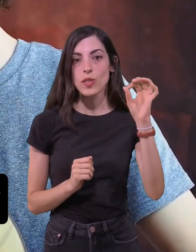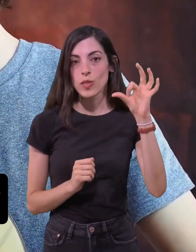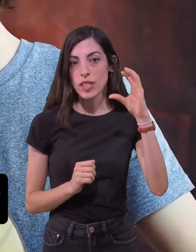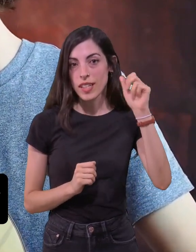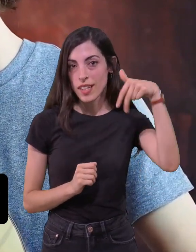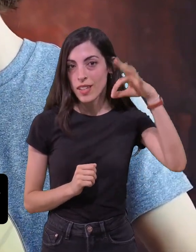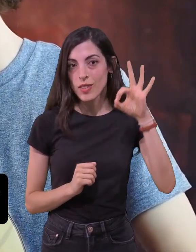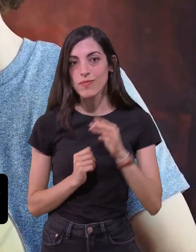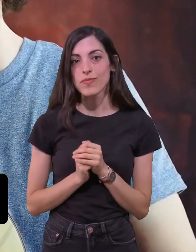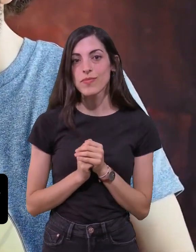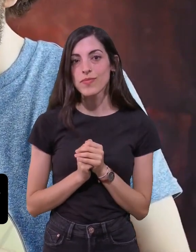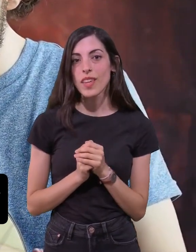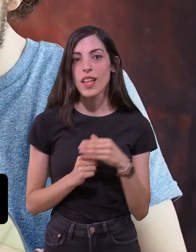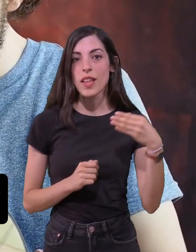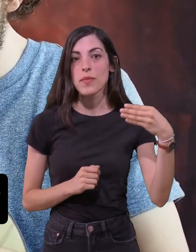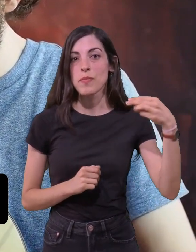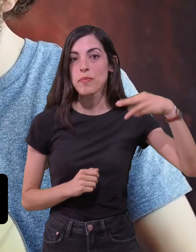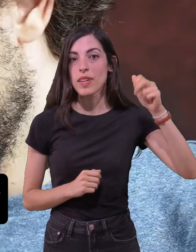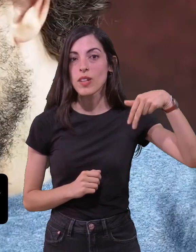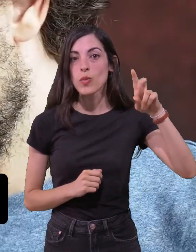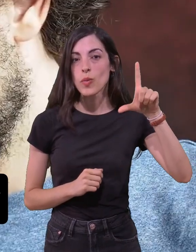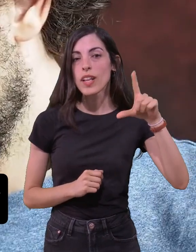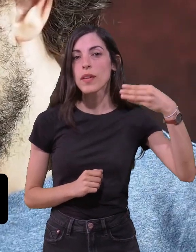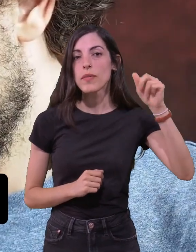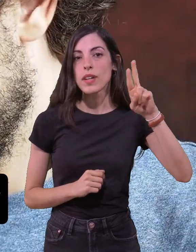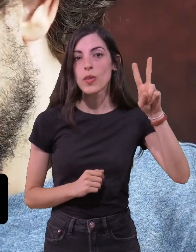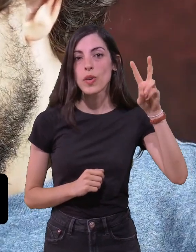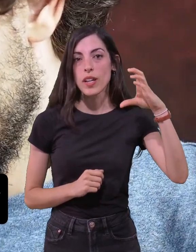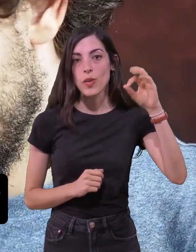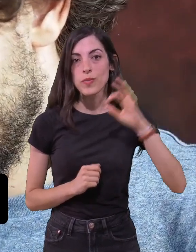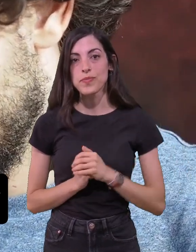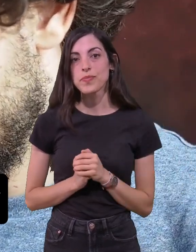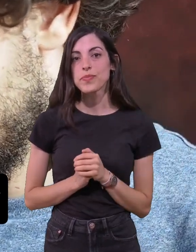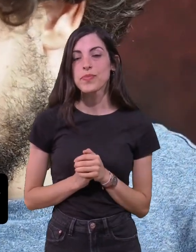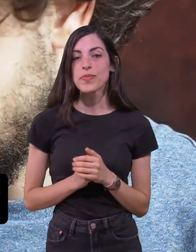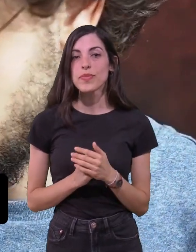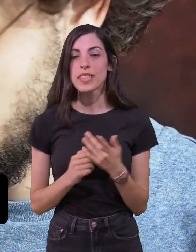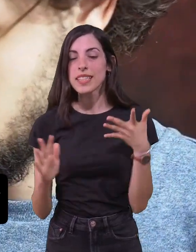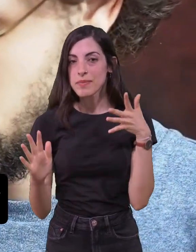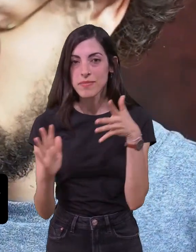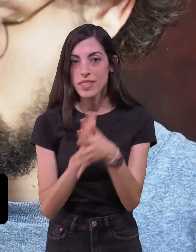barrueco el sempiterno David rosell y la recuperada navidovic